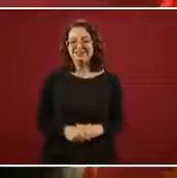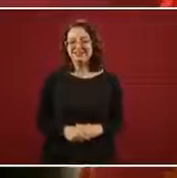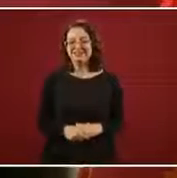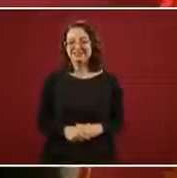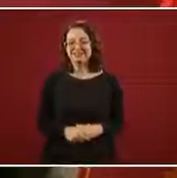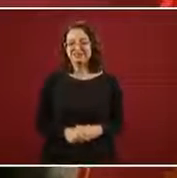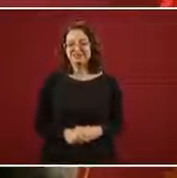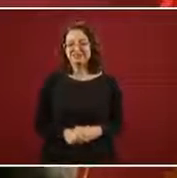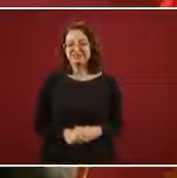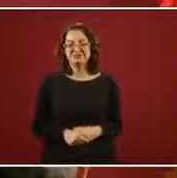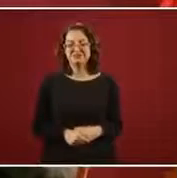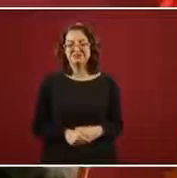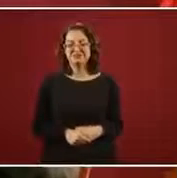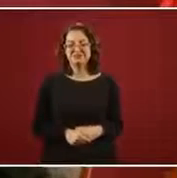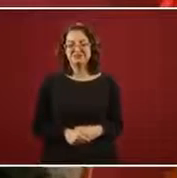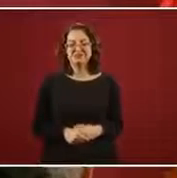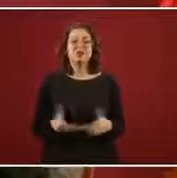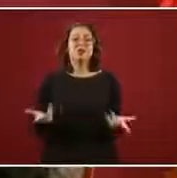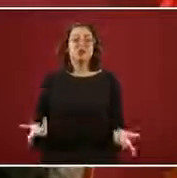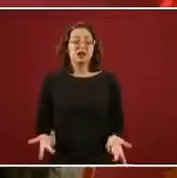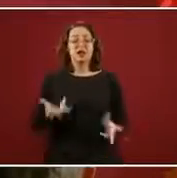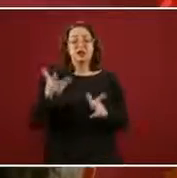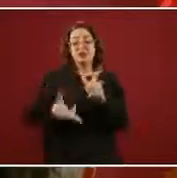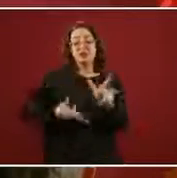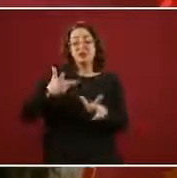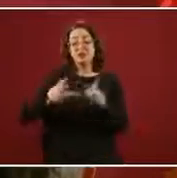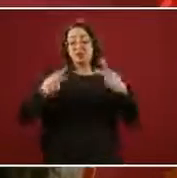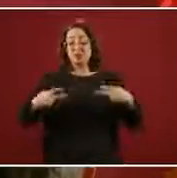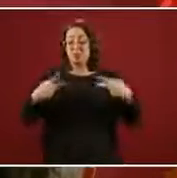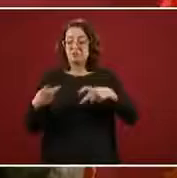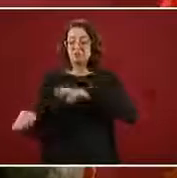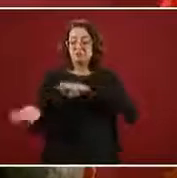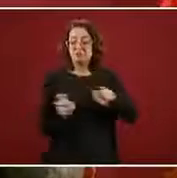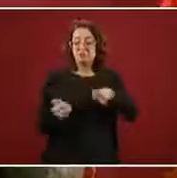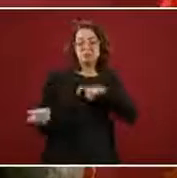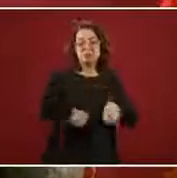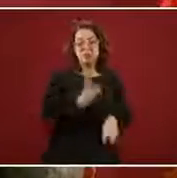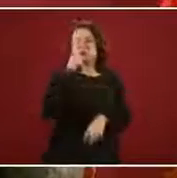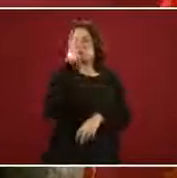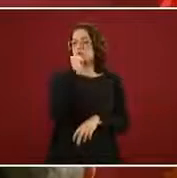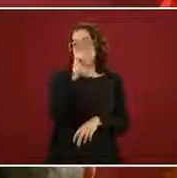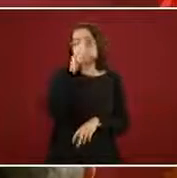se acabó con el ferrocarril de pasajeros, no solo